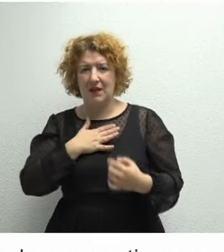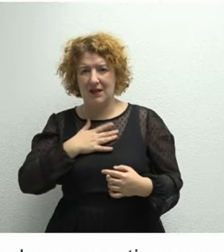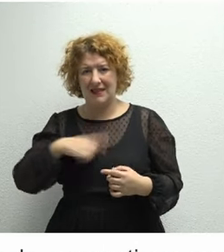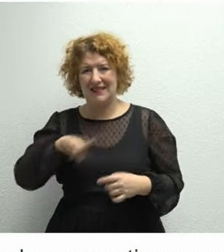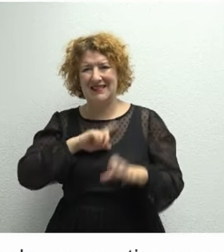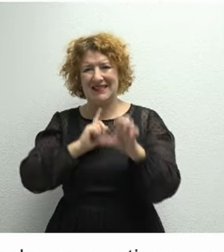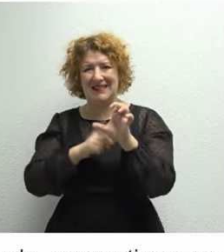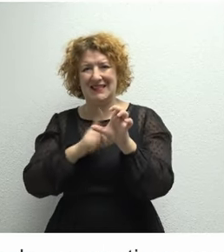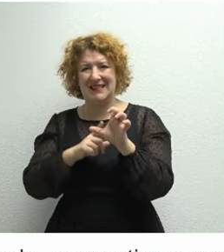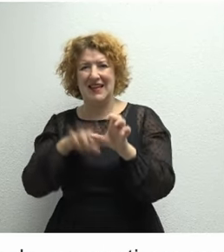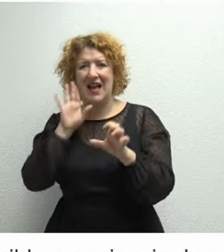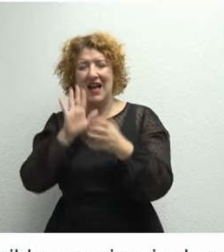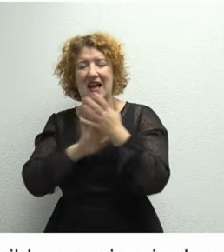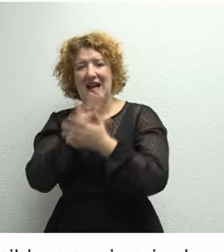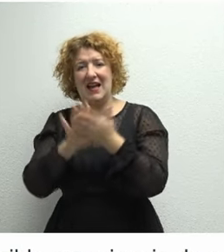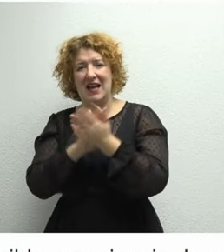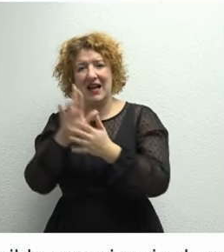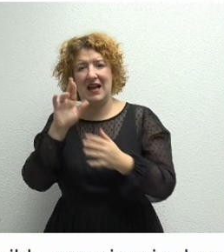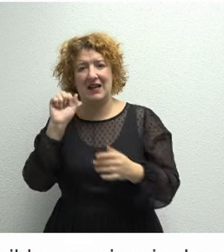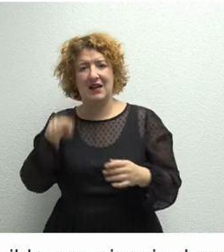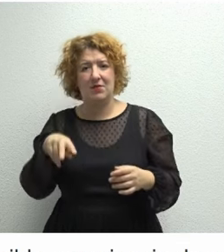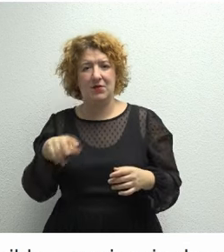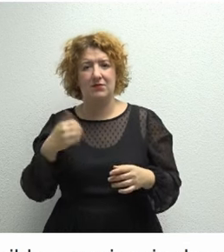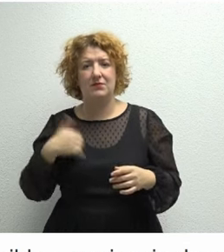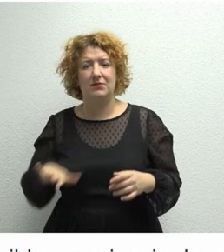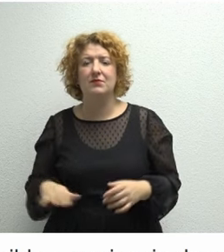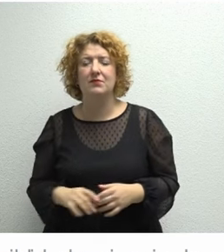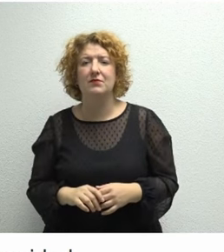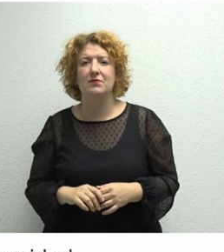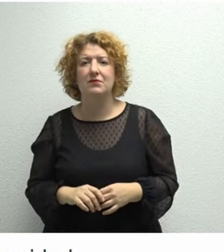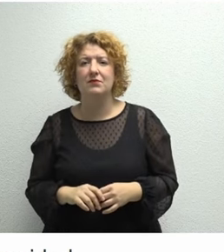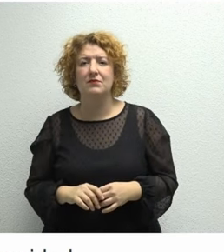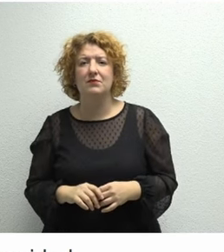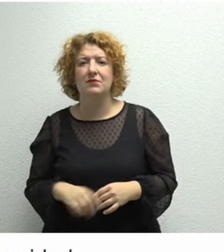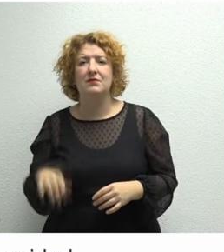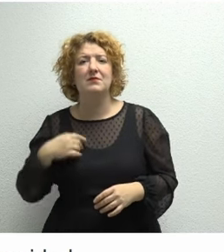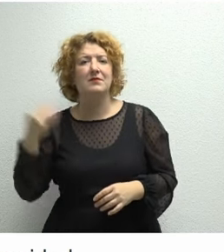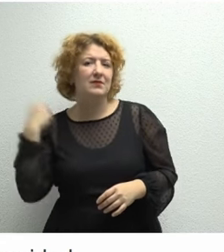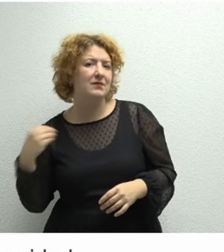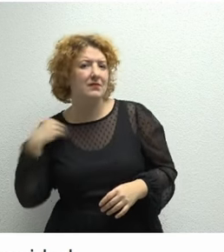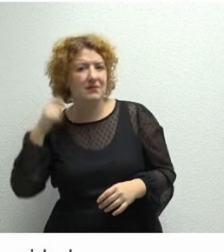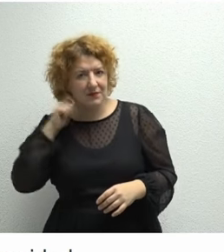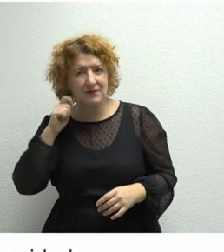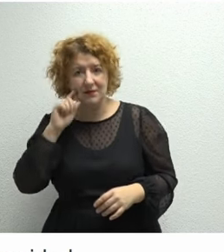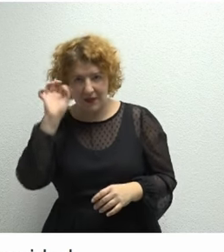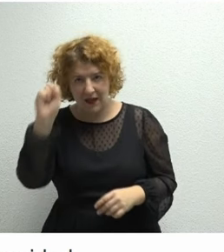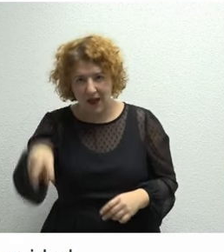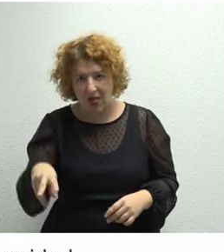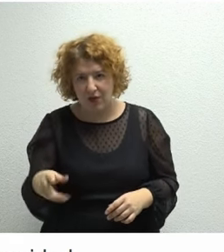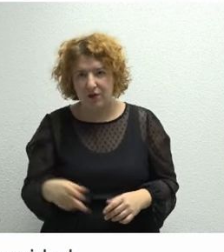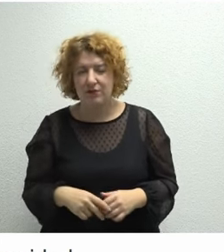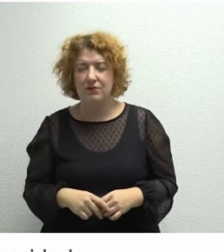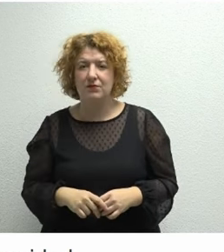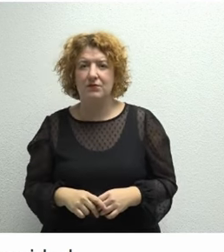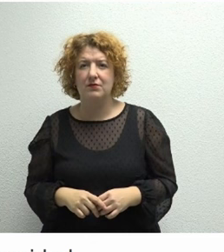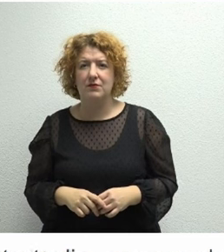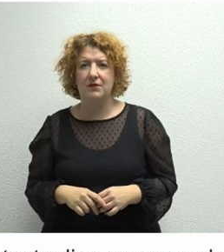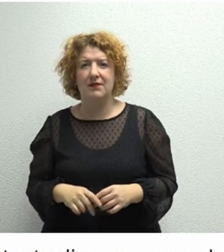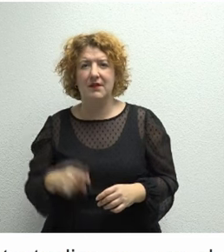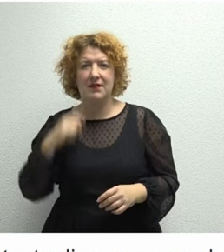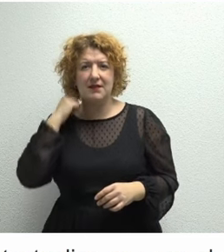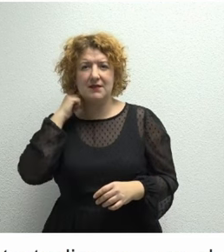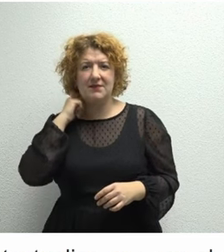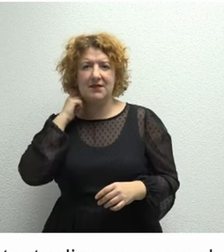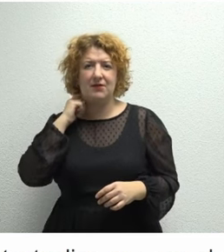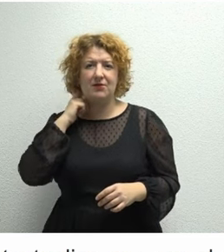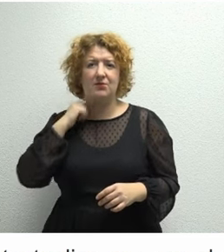extremadura y le ha comentado Ramón esta mañana y me ha dado un tirón de oreja y le he dado la razón no nosotros en extremadura empezamos